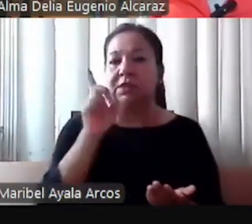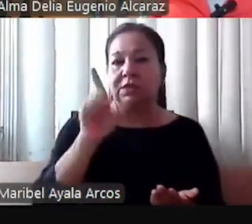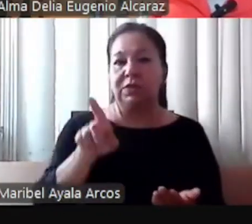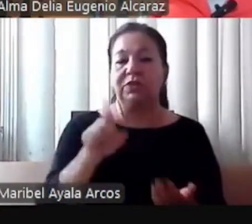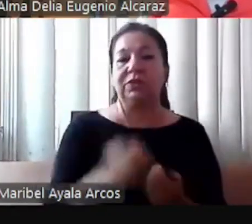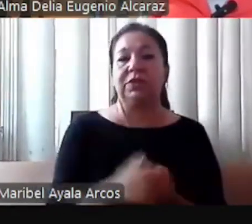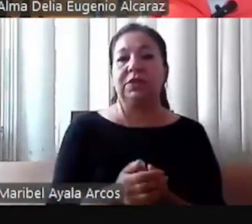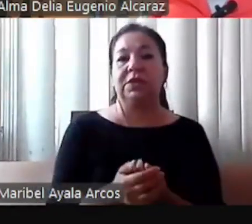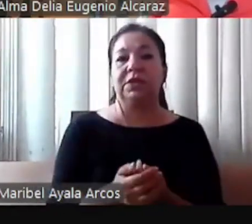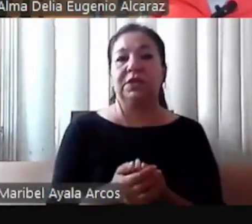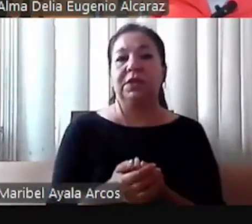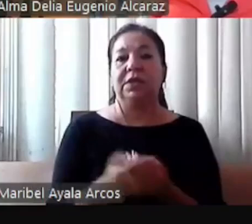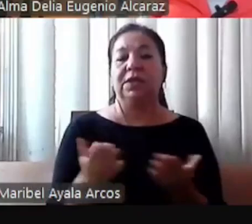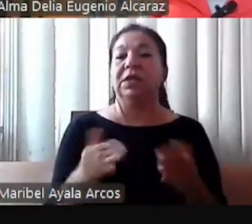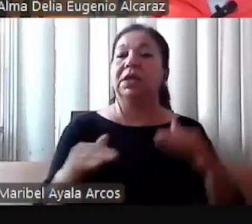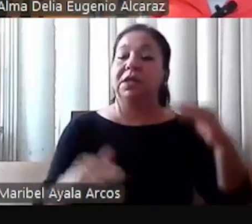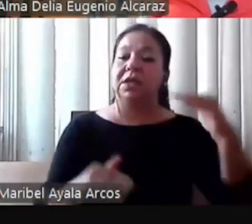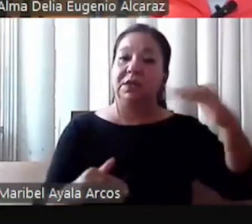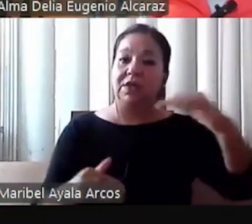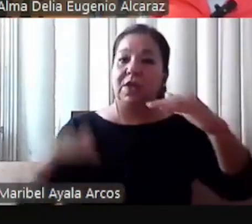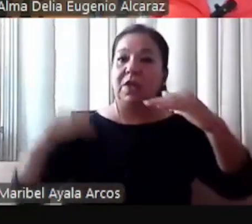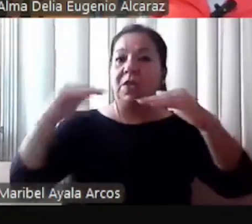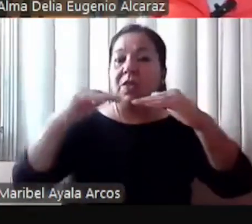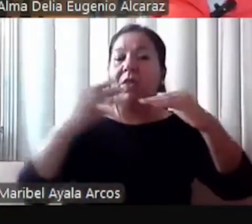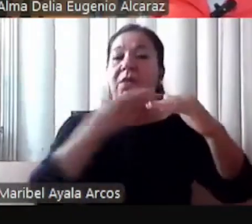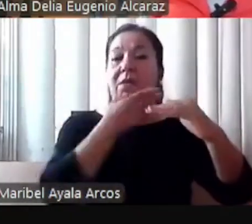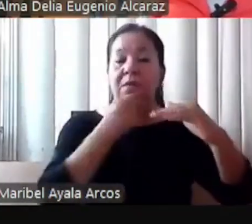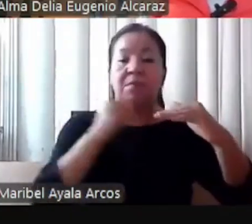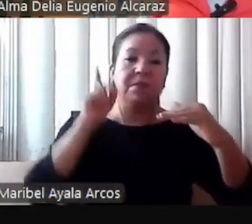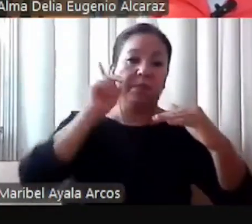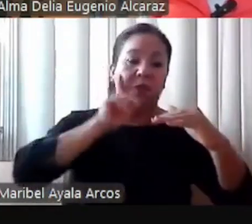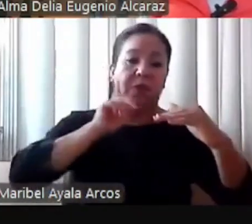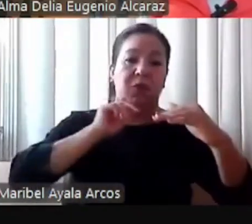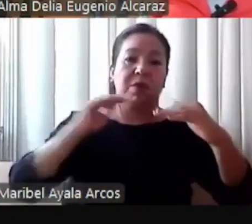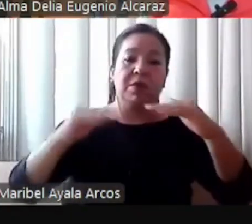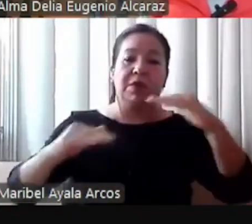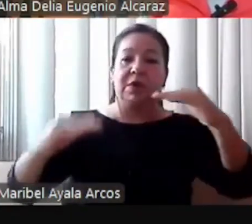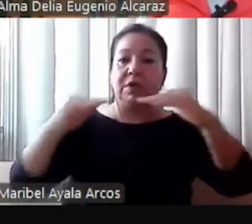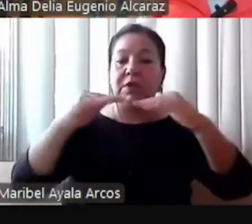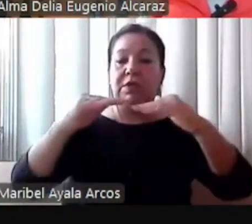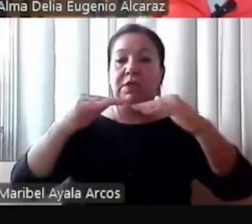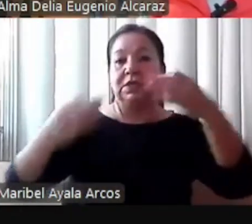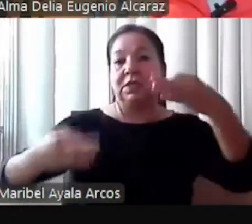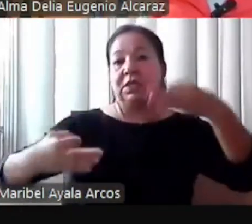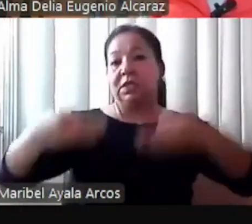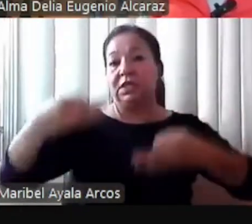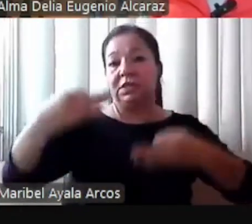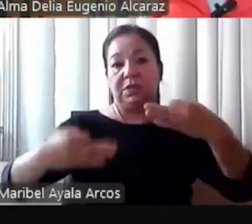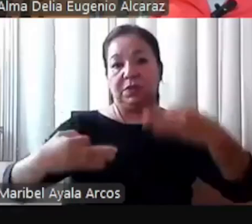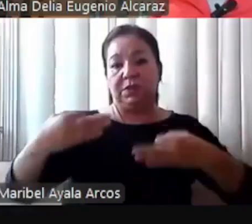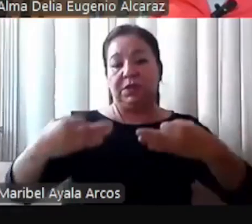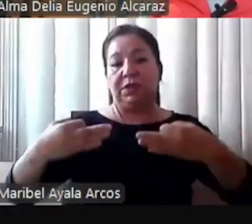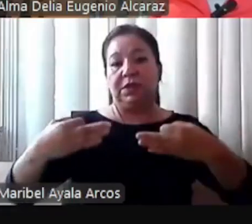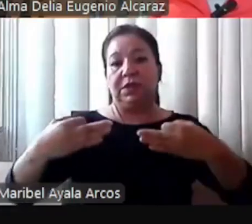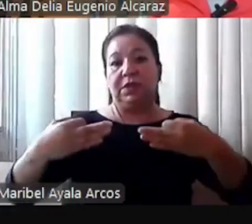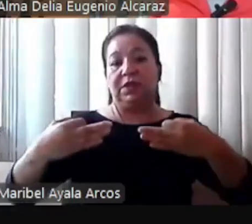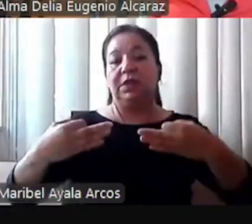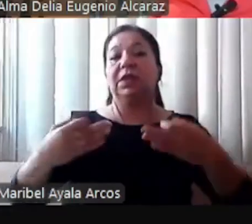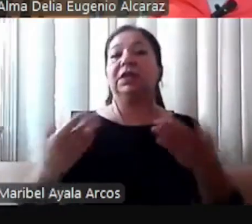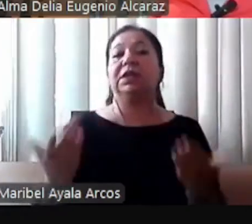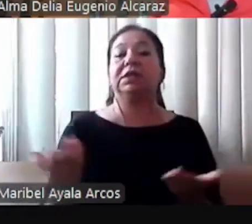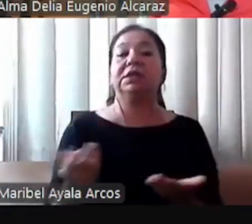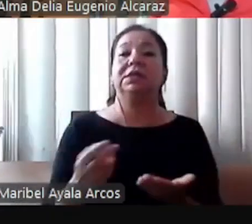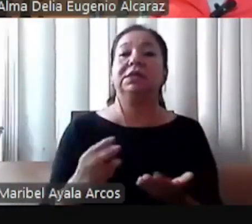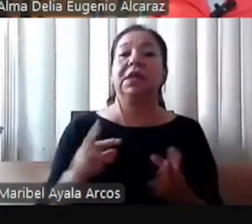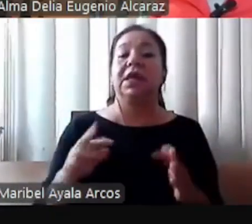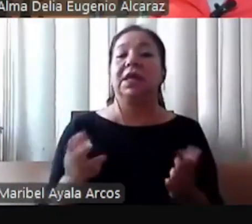Así, con base en la perspectiva de género y toda vez que resultaron infundados los motivos de agravios de este juicio, lo procedente es confirmar la asignación de la regiduría a